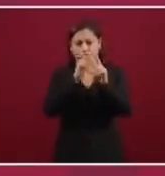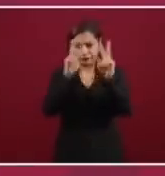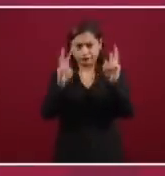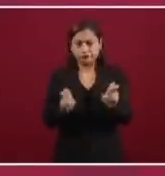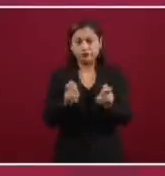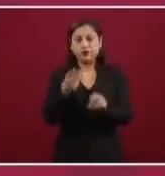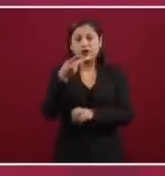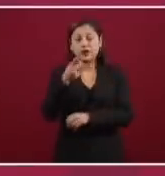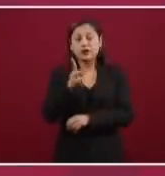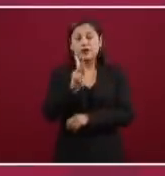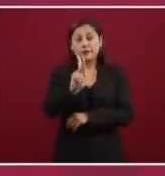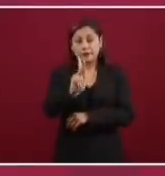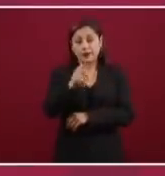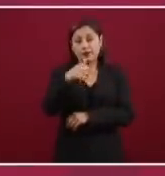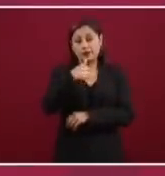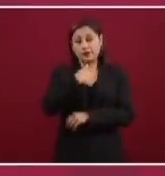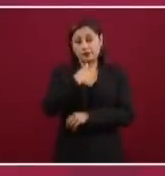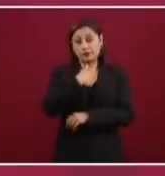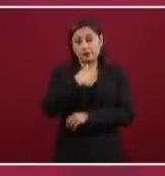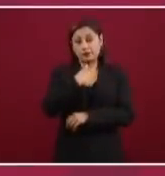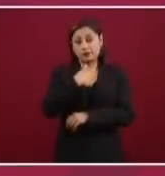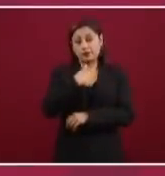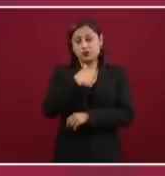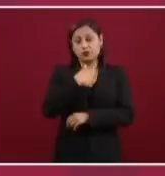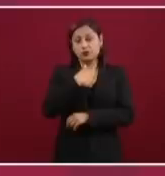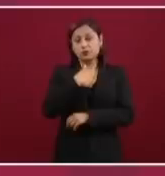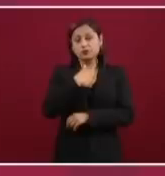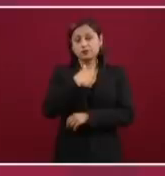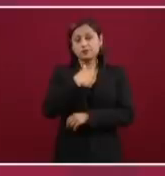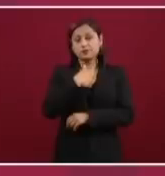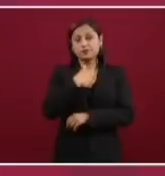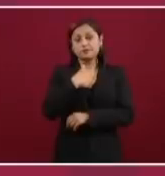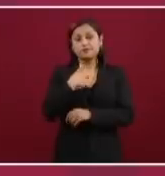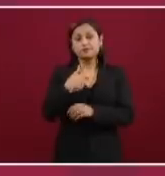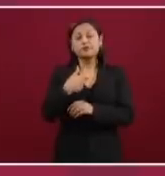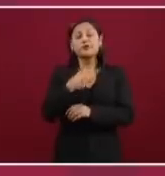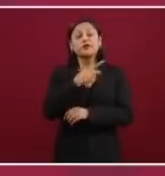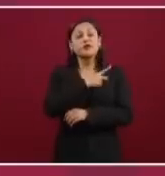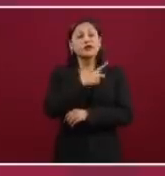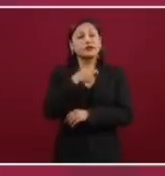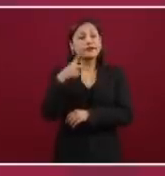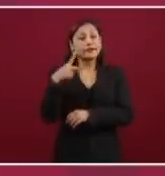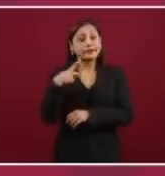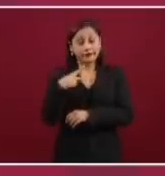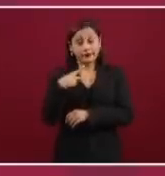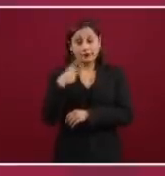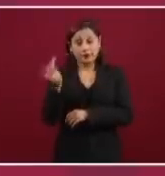tendría yo que consultar si no